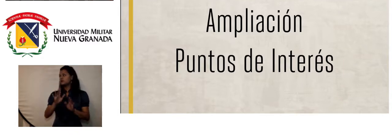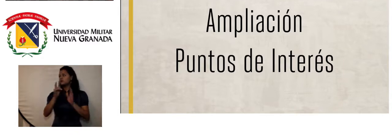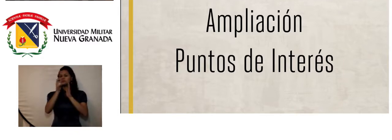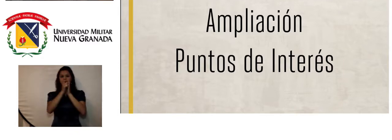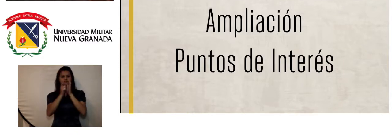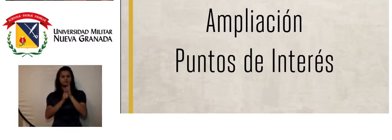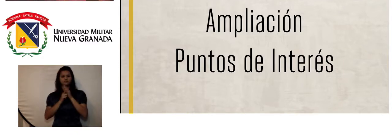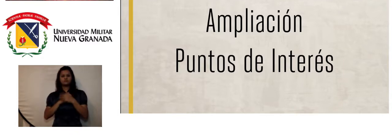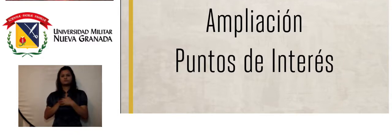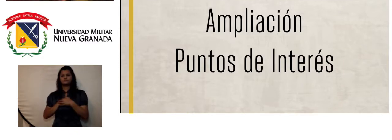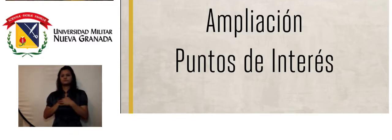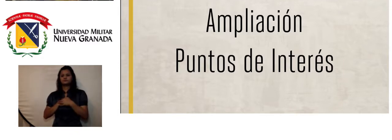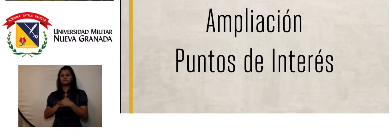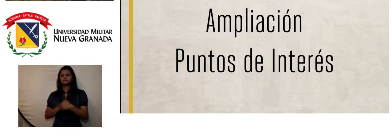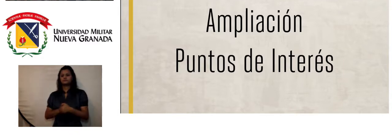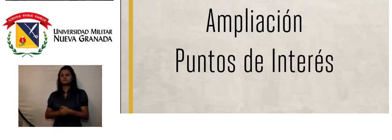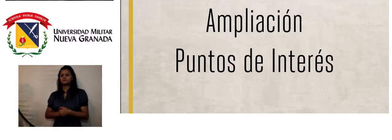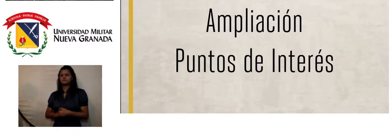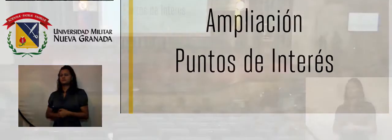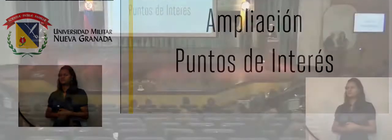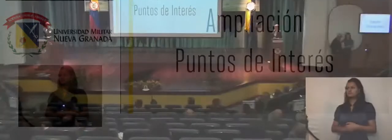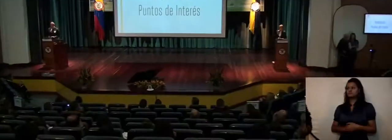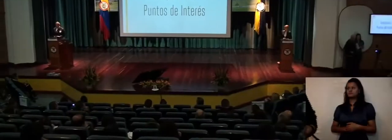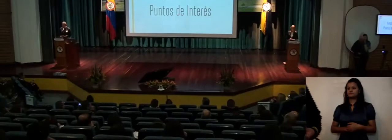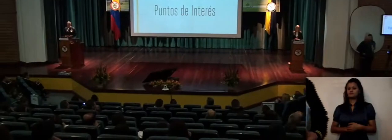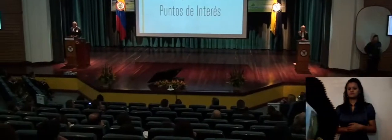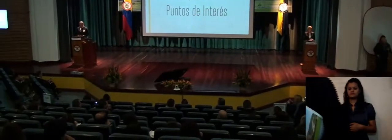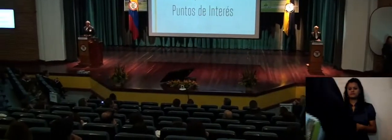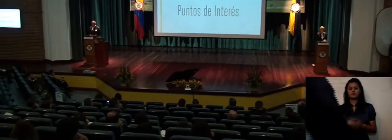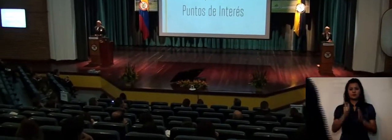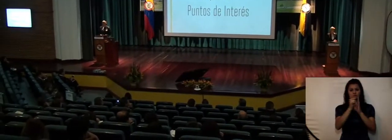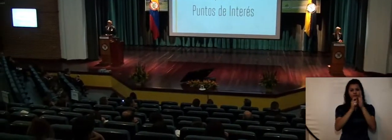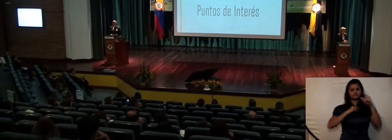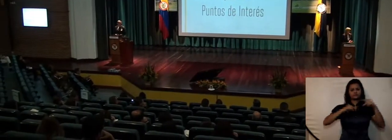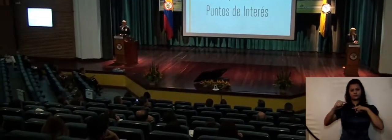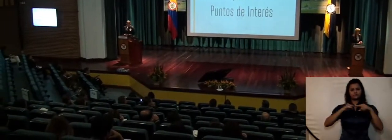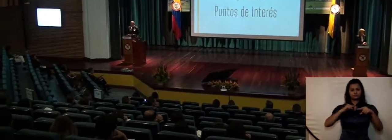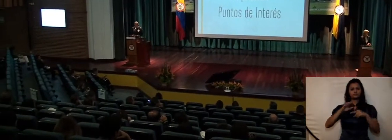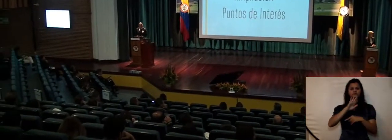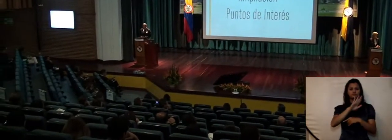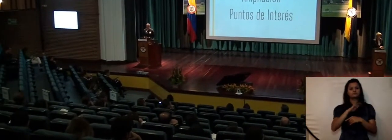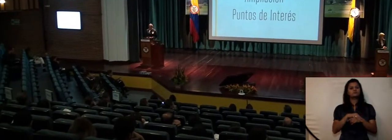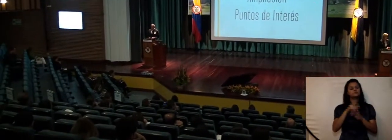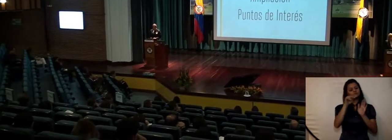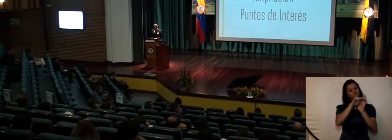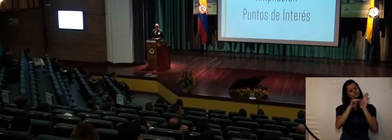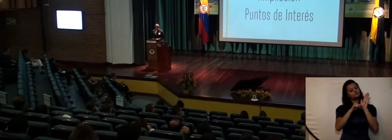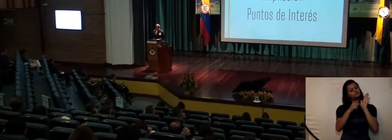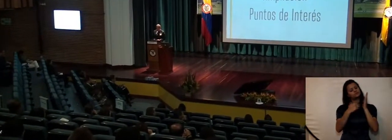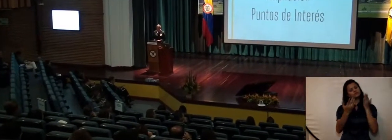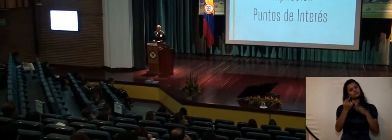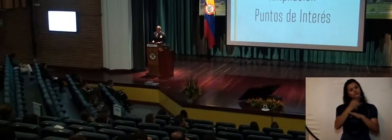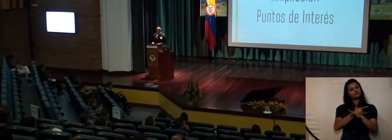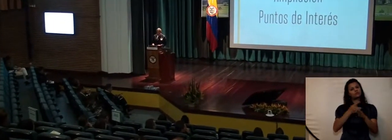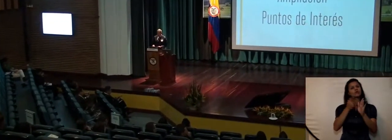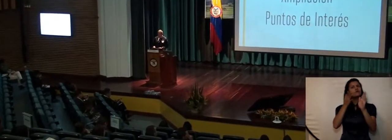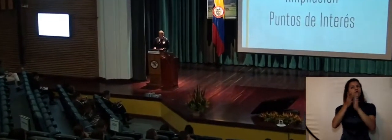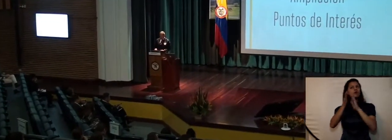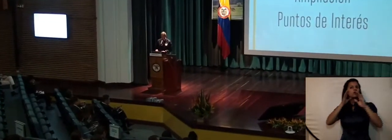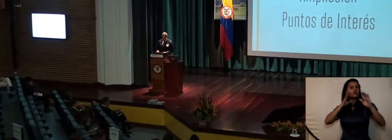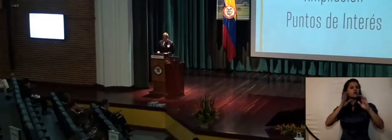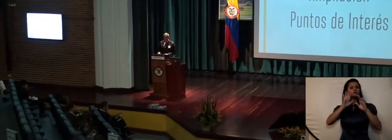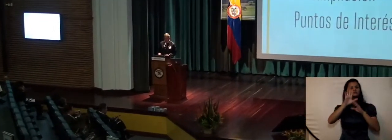política de uso de las tecnologías de la información y de las comunicaciones en los procesos administrativos que han permitido la